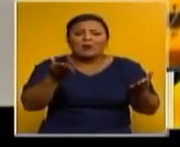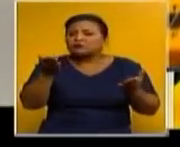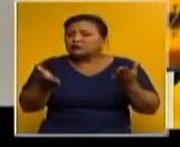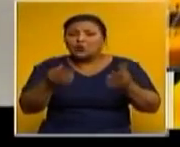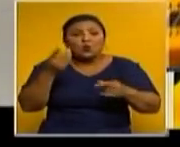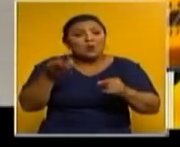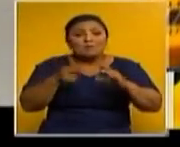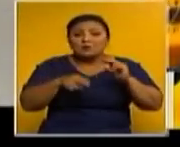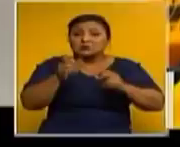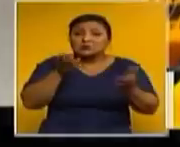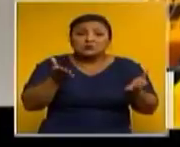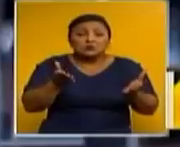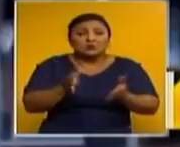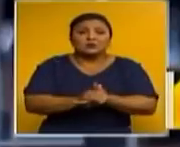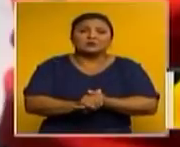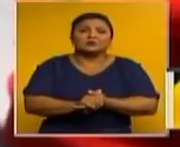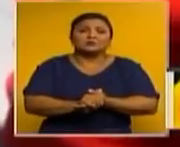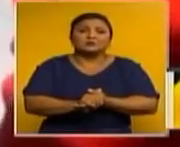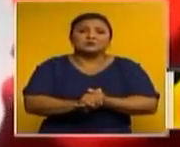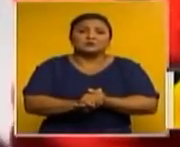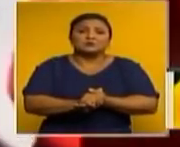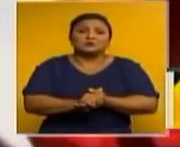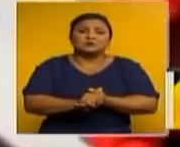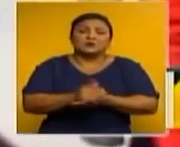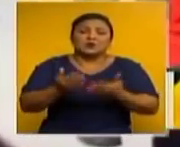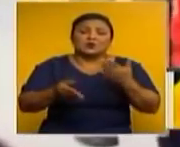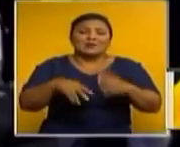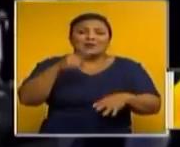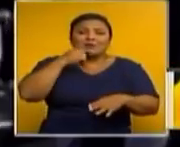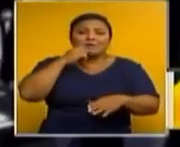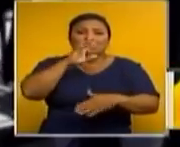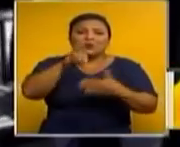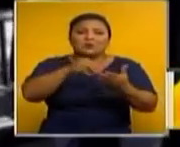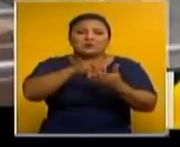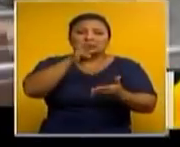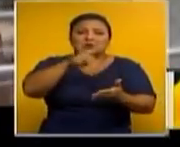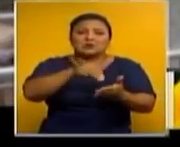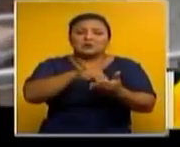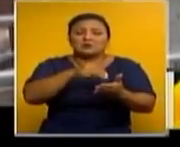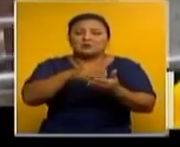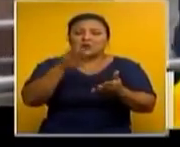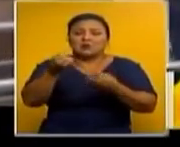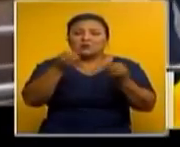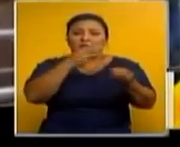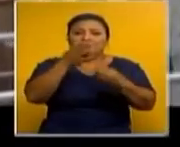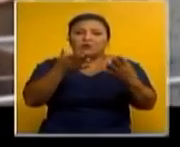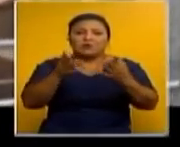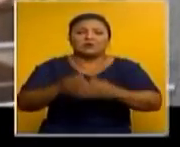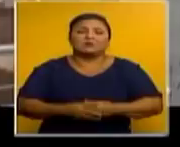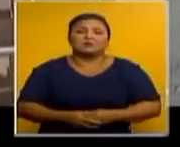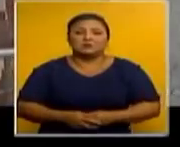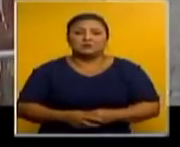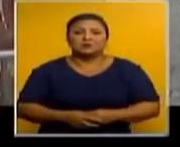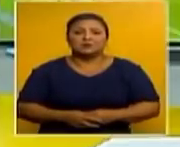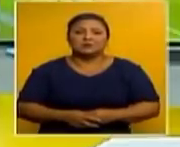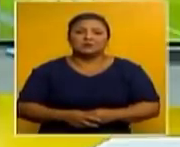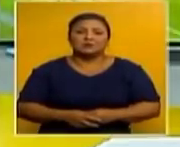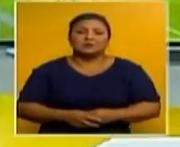cierre del registro electoral. Desde Puerto Viejo, provincia de Manabí, Kenia Vélez, Noticiero